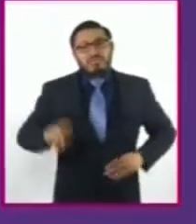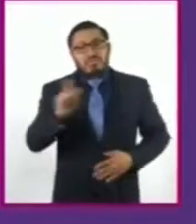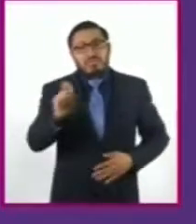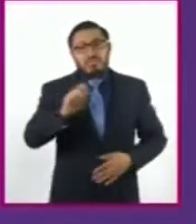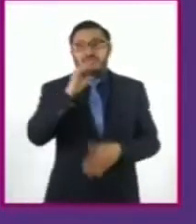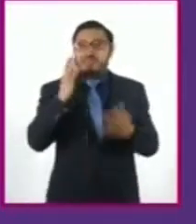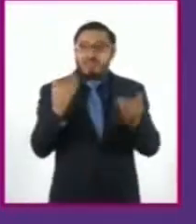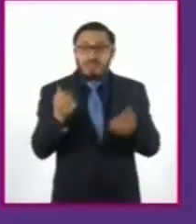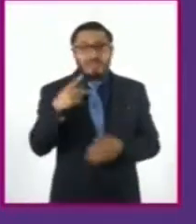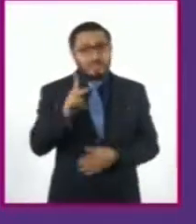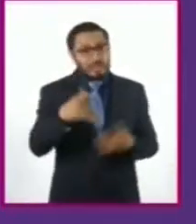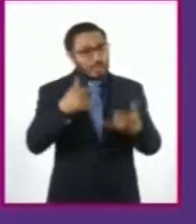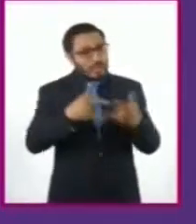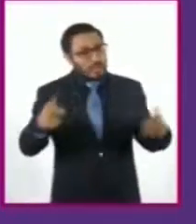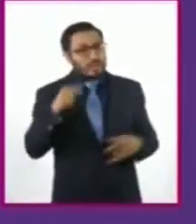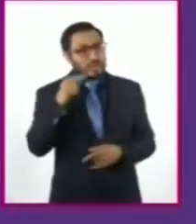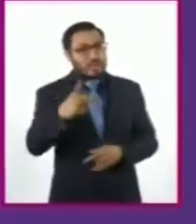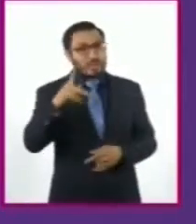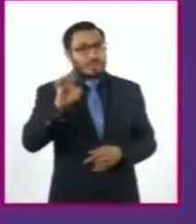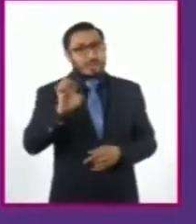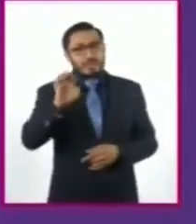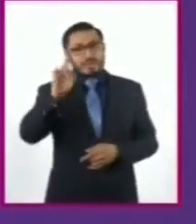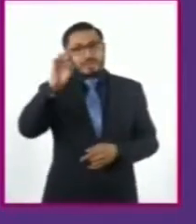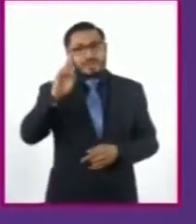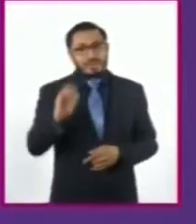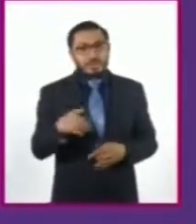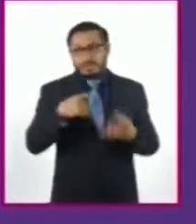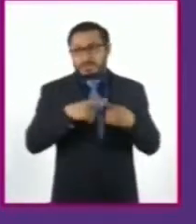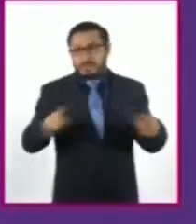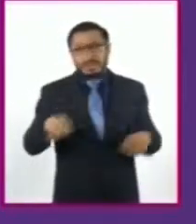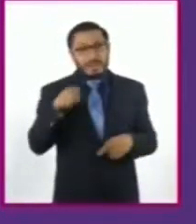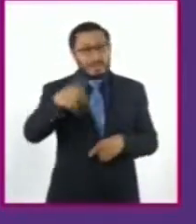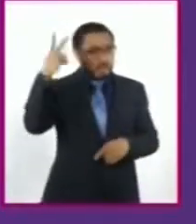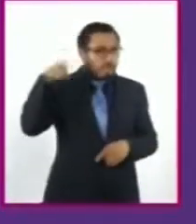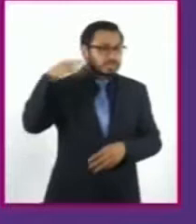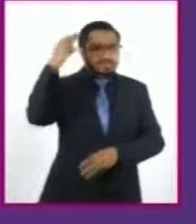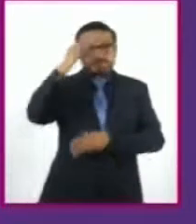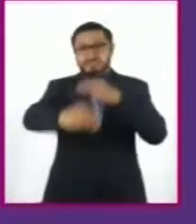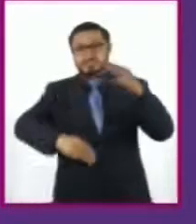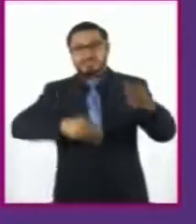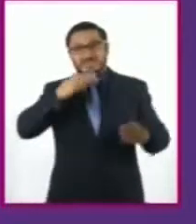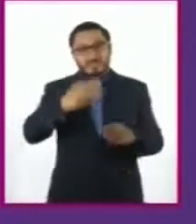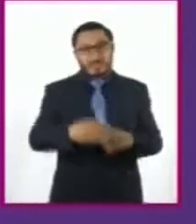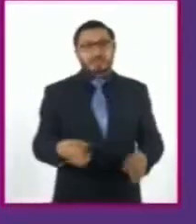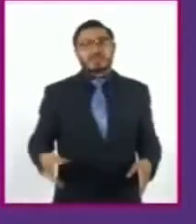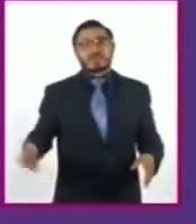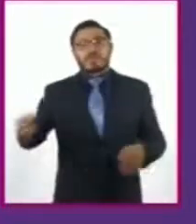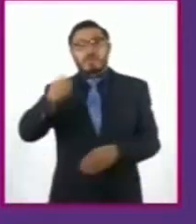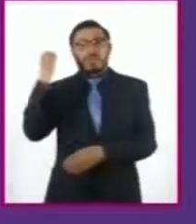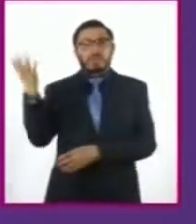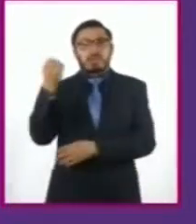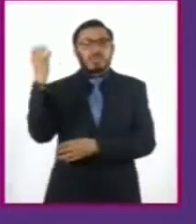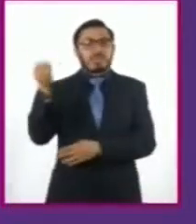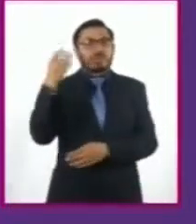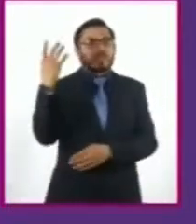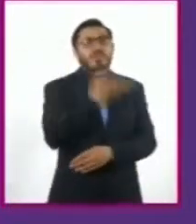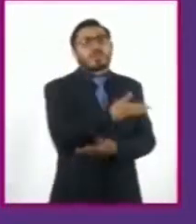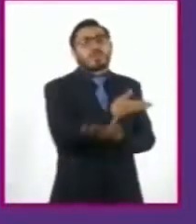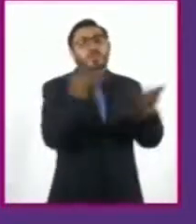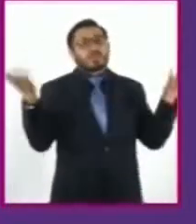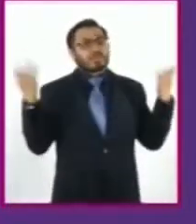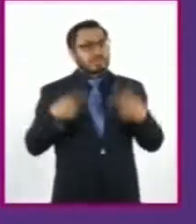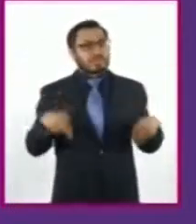la historia de Pedro es distinta. Él viaja por todo el mundo para dar pláticas motivacionales.